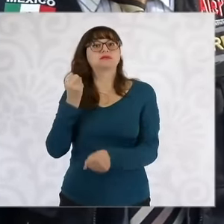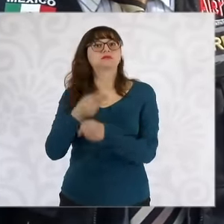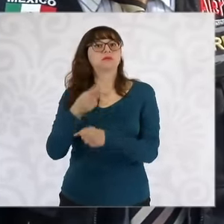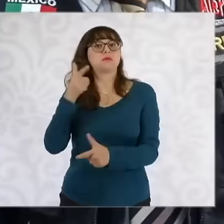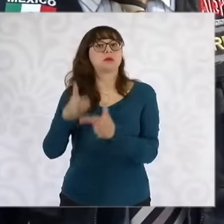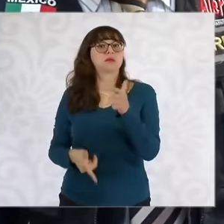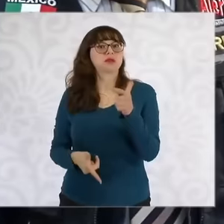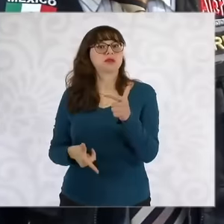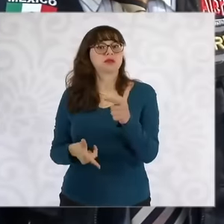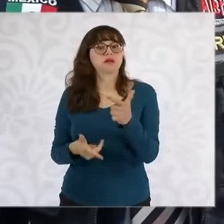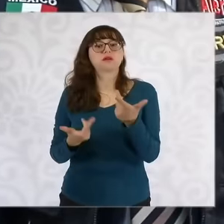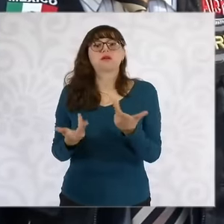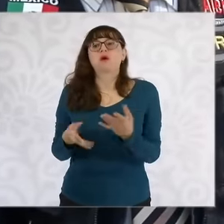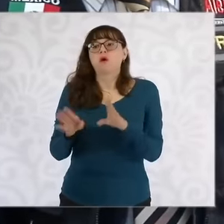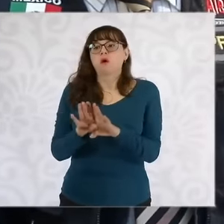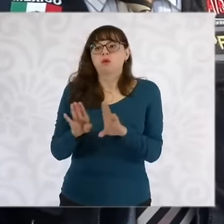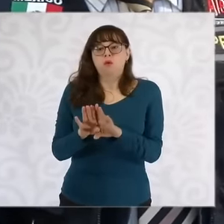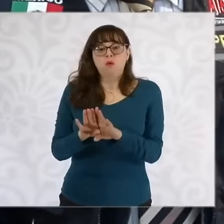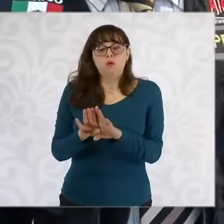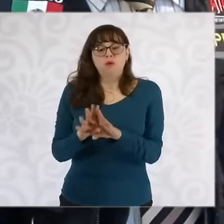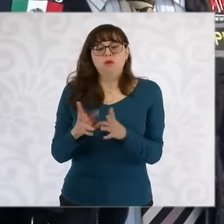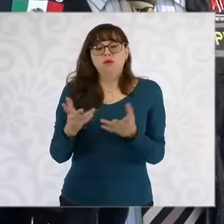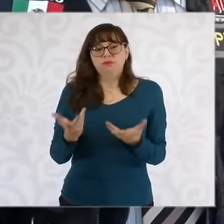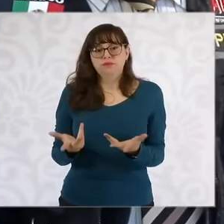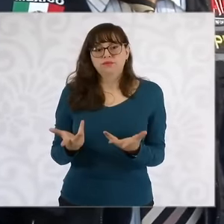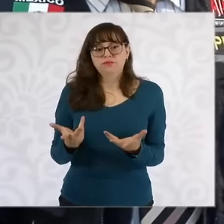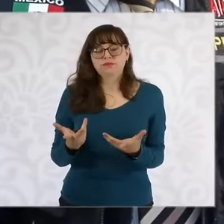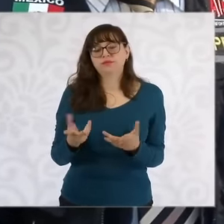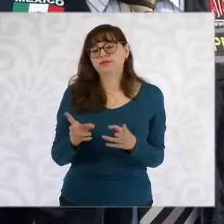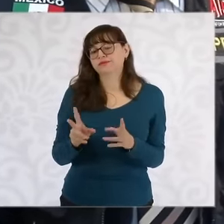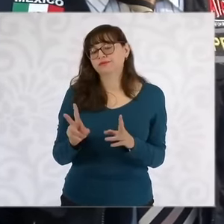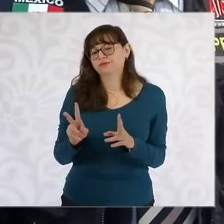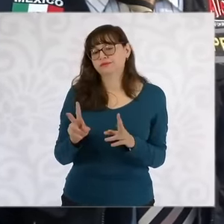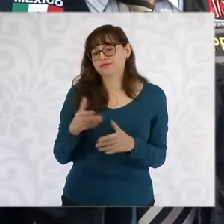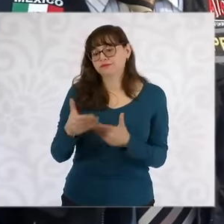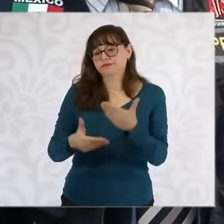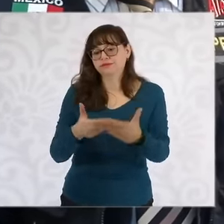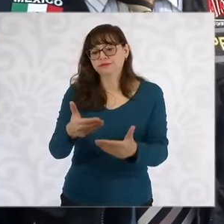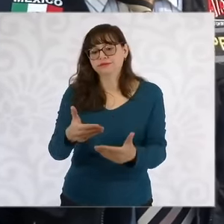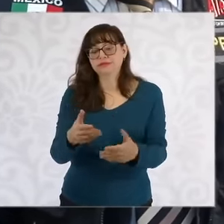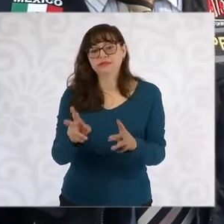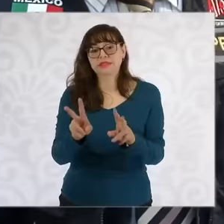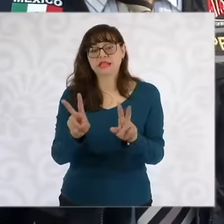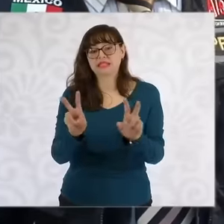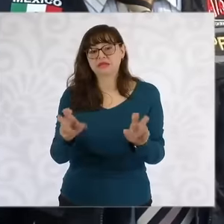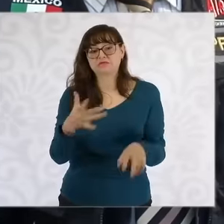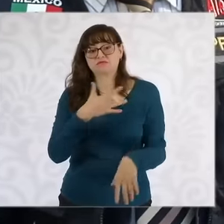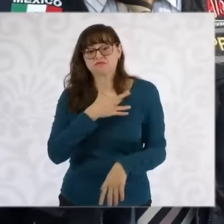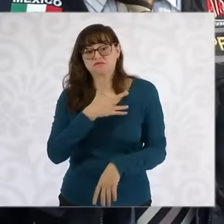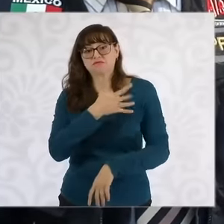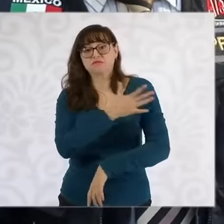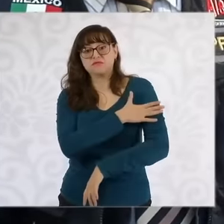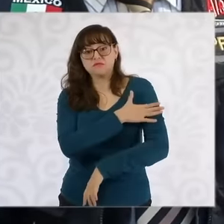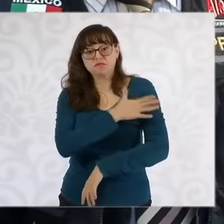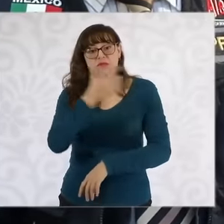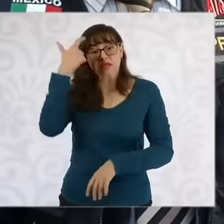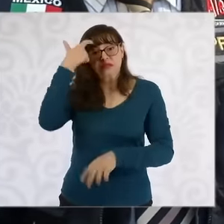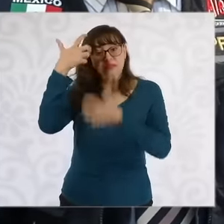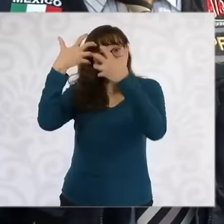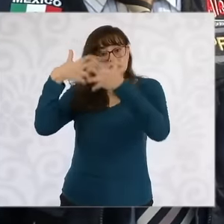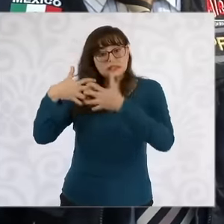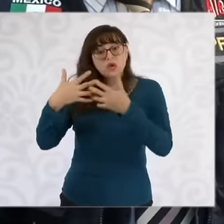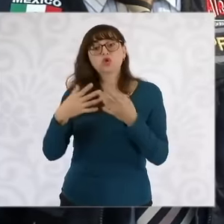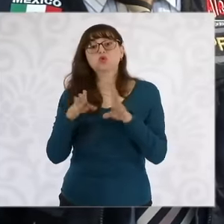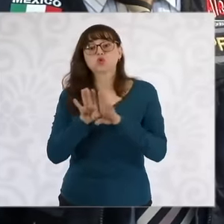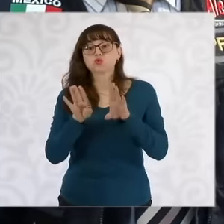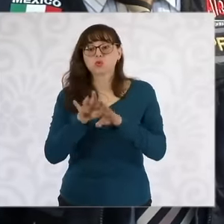qué estrategias particularmente van a seguir en el tema de las enfermedades cardiovasculares a nivel global, y en México no